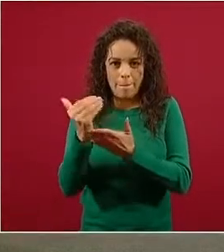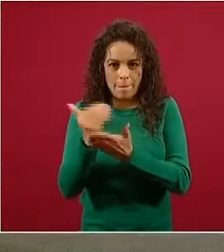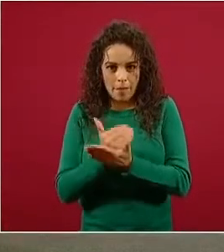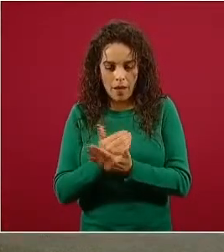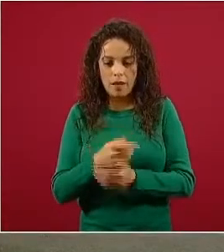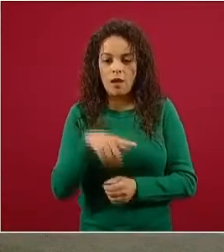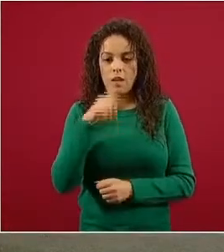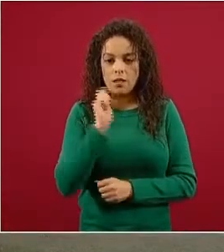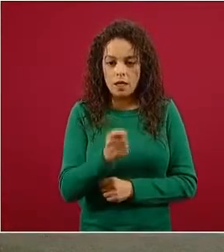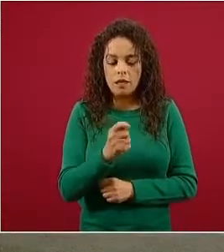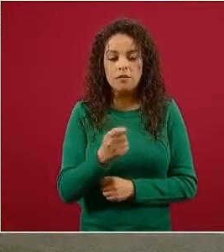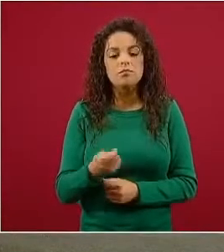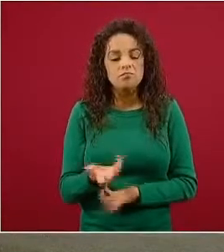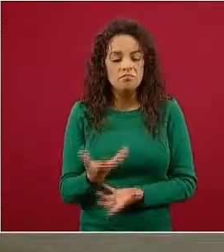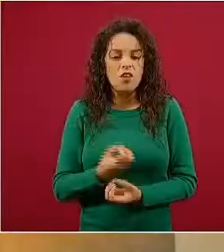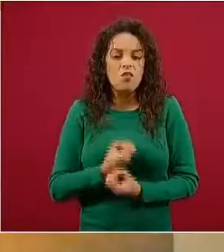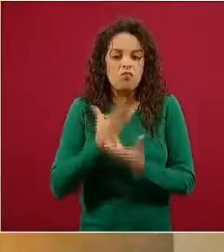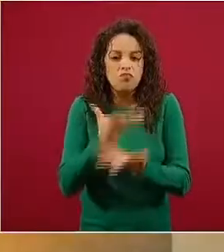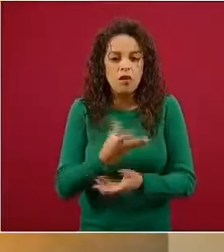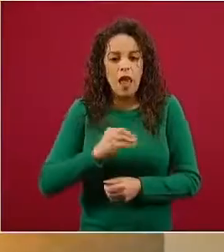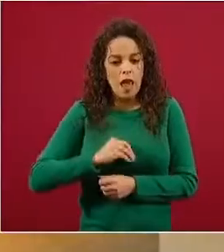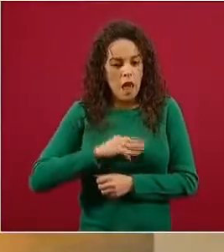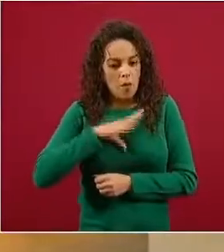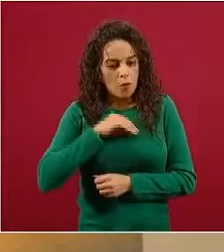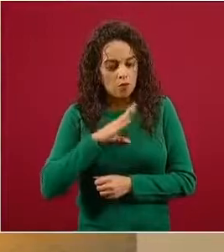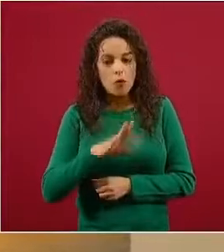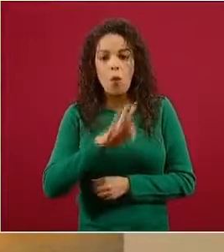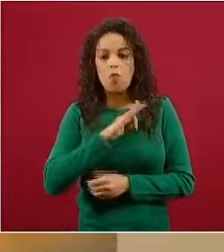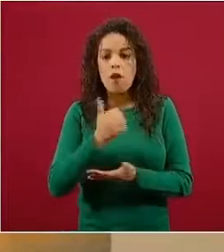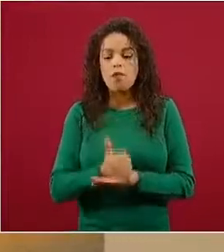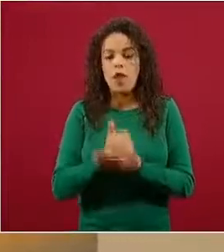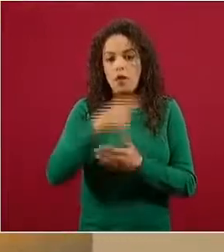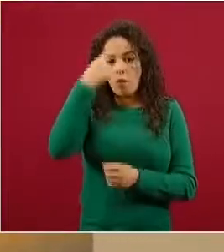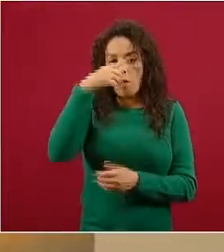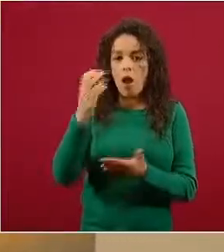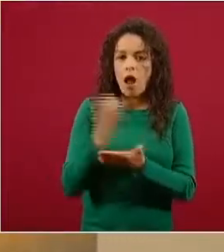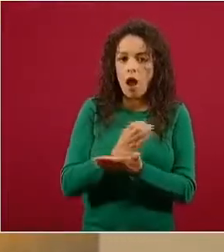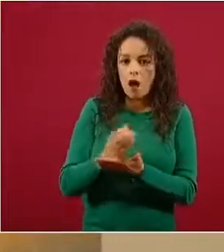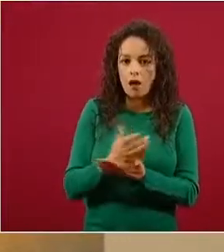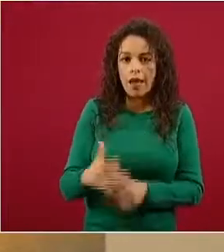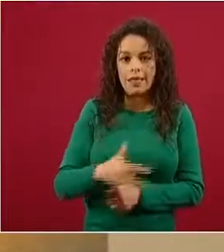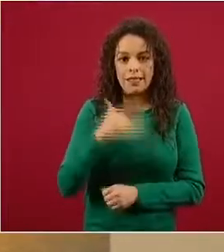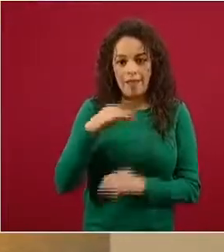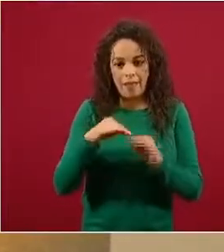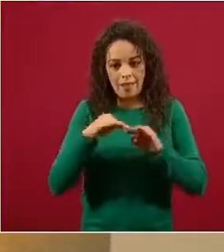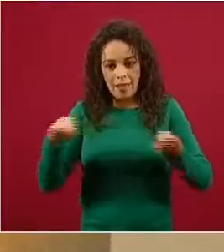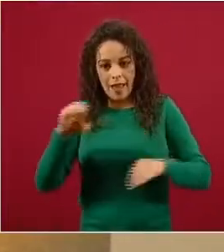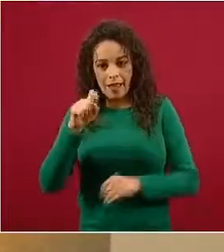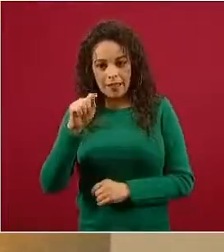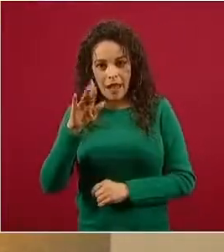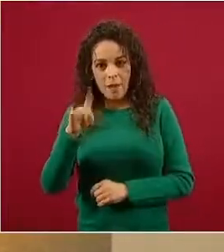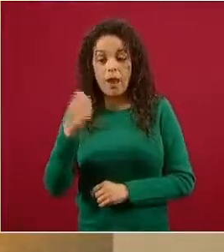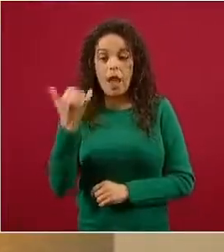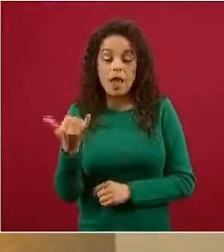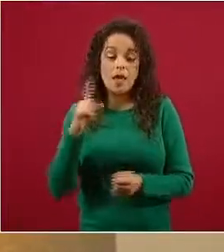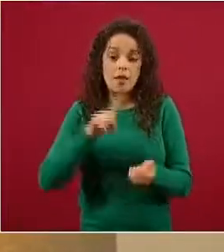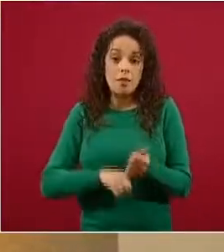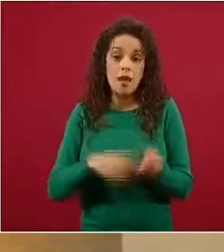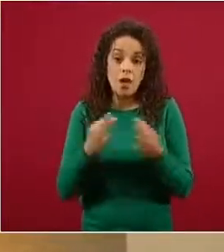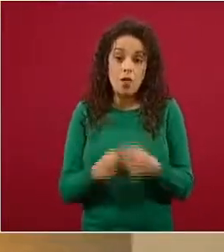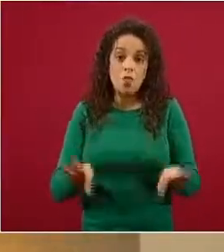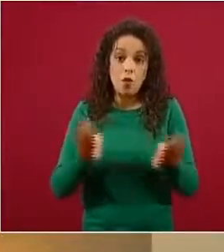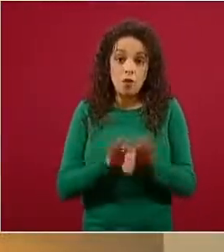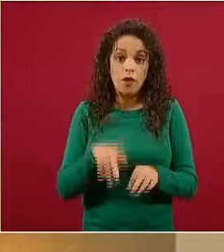te sientas triste, no es momento de llorar. Realmente es importante simplemente acompañar y validar